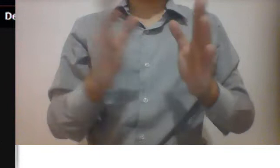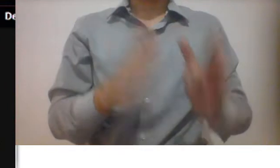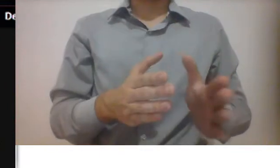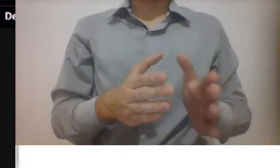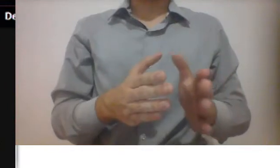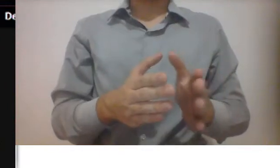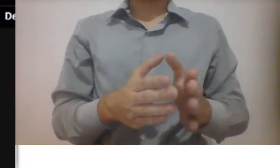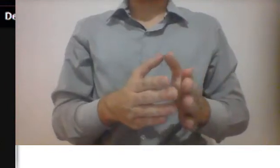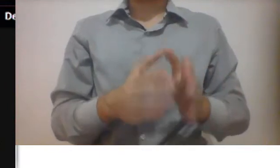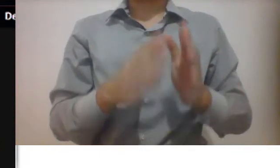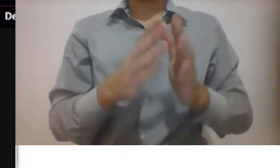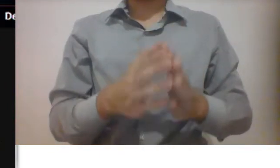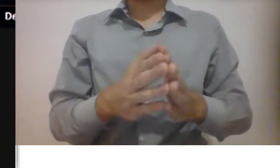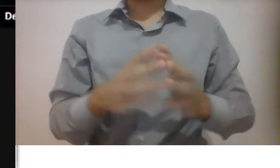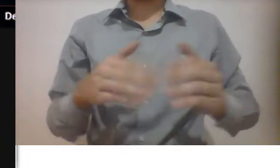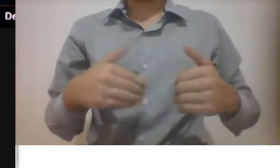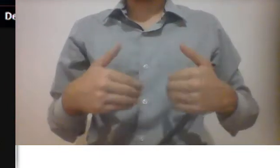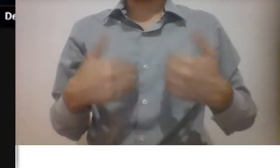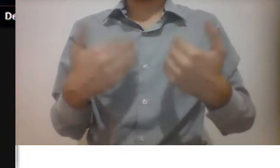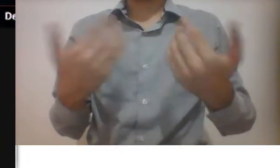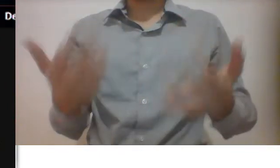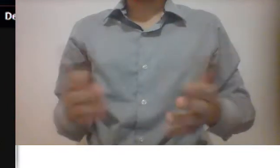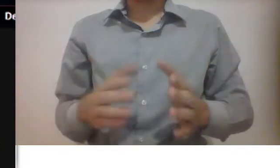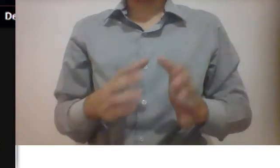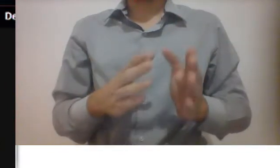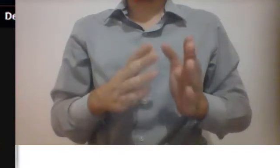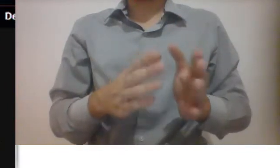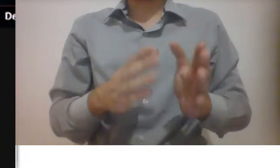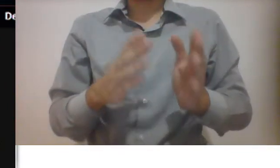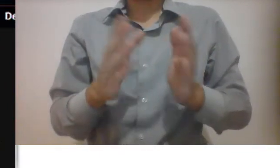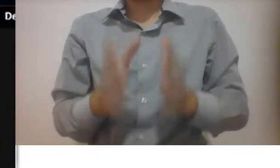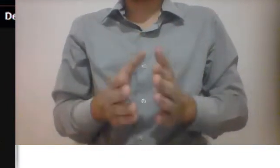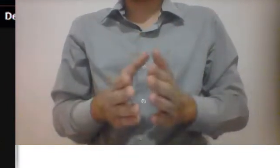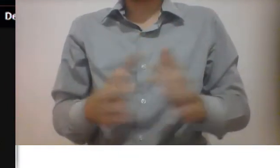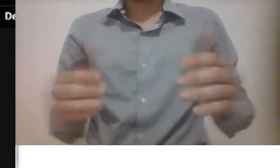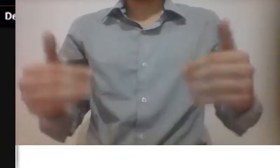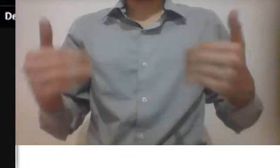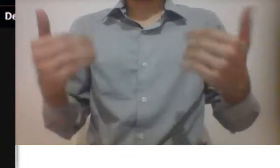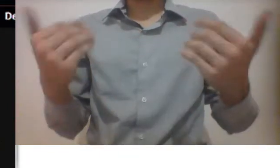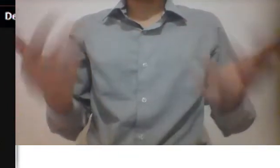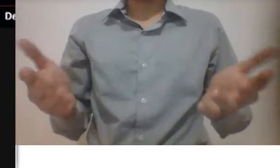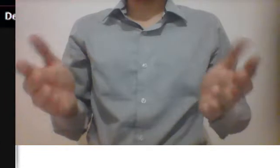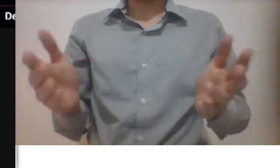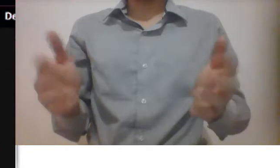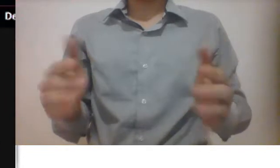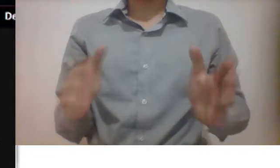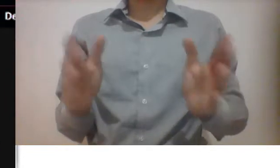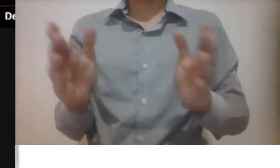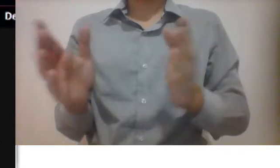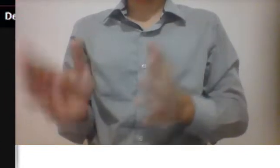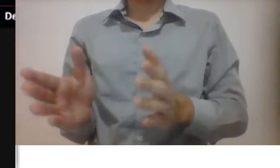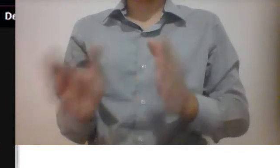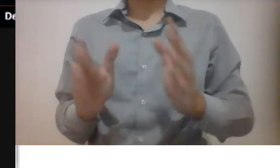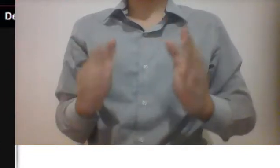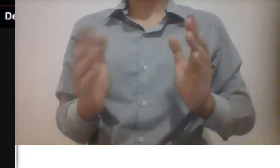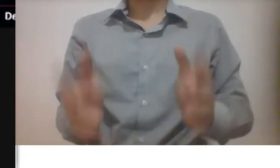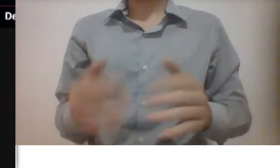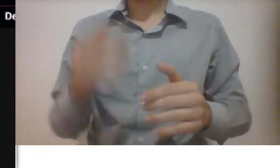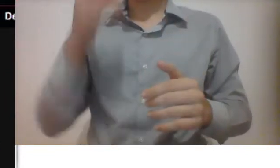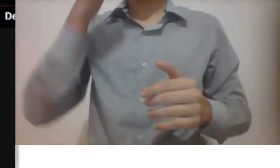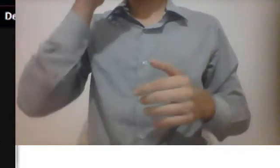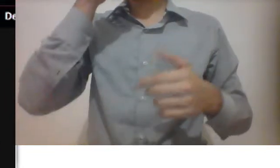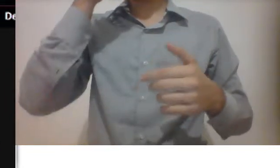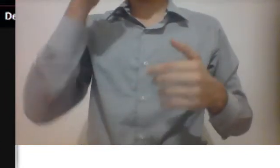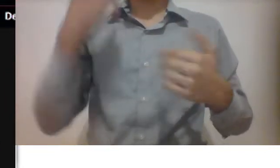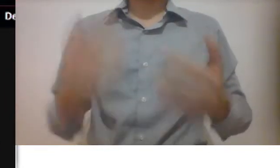que se desempeñó precisamente en el SAT como administrador central de la Coordinación Estratégica de la Administración General de Grandes Contribuyentes en el